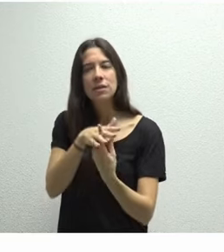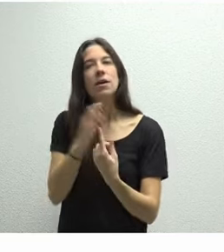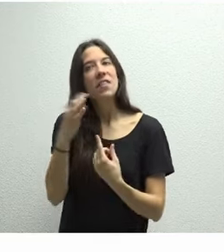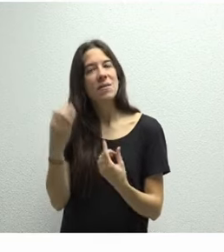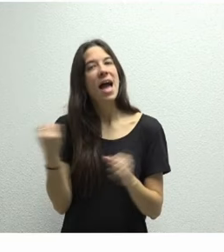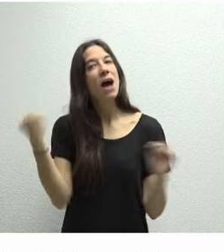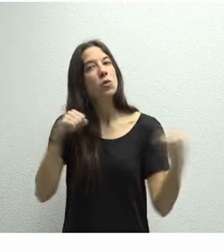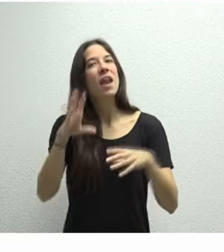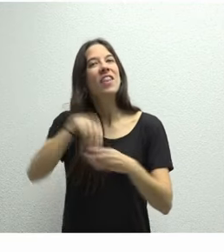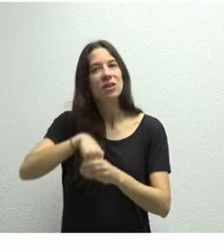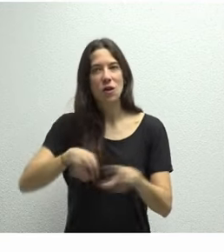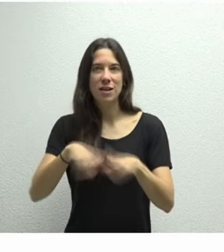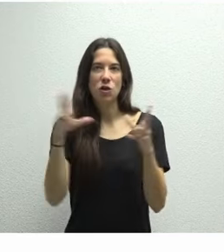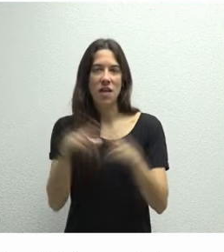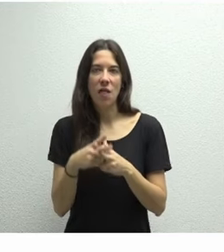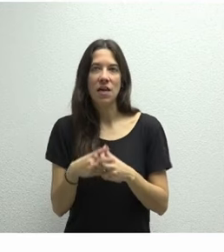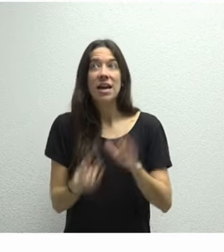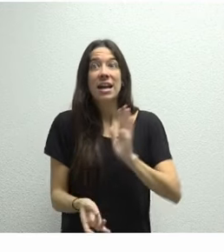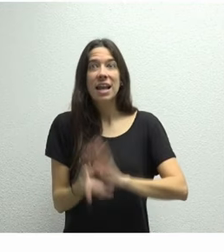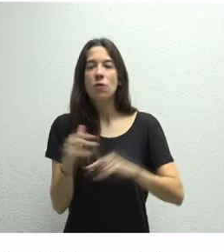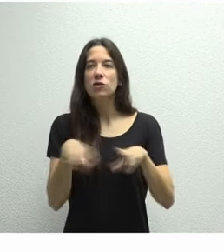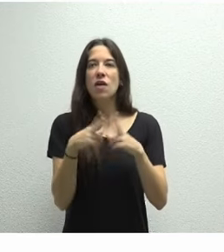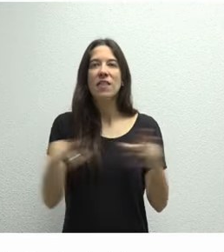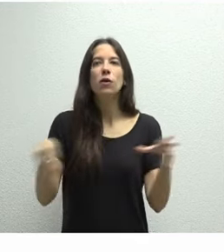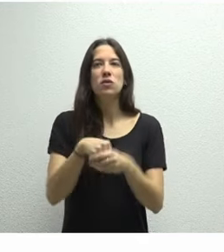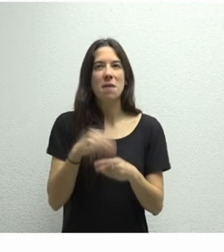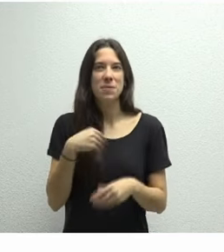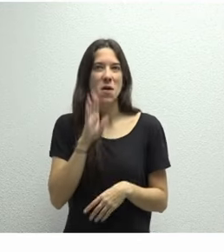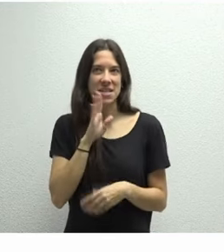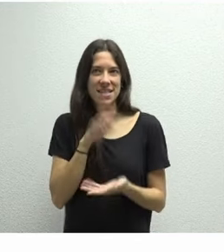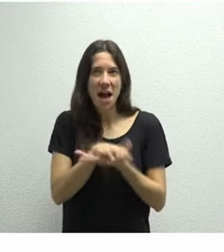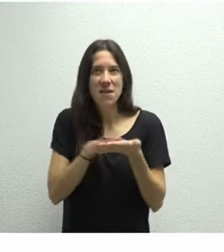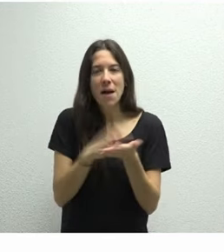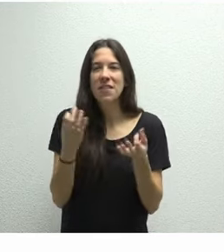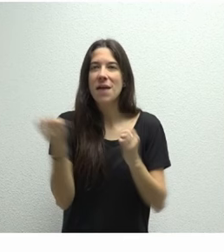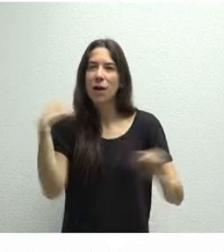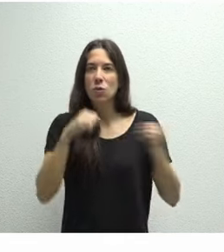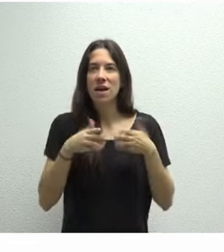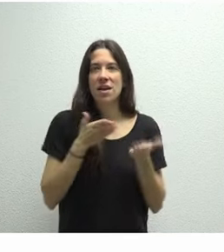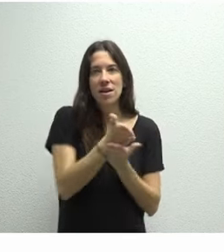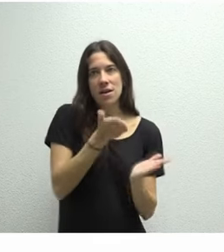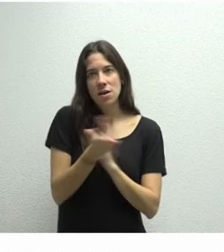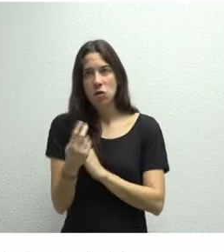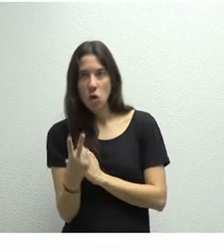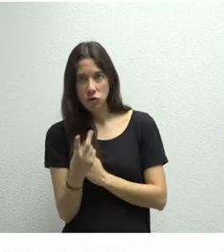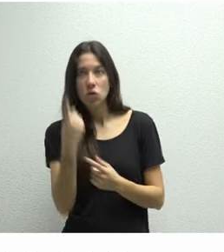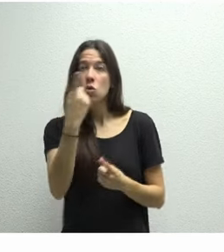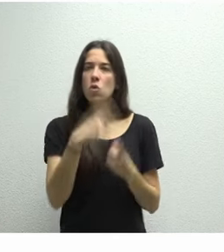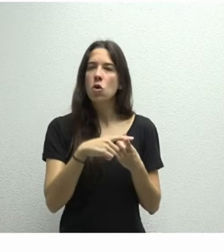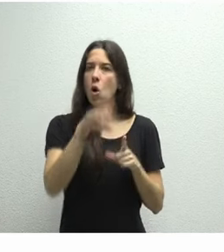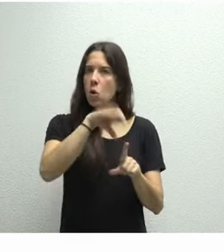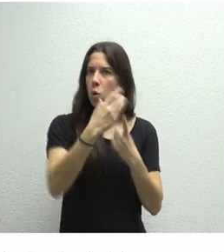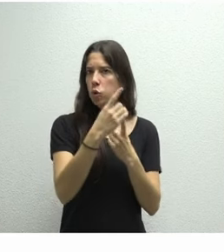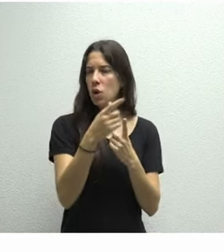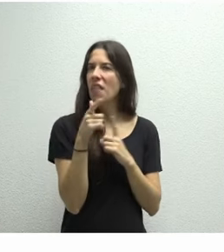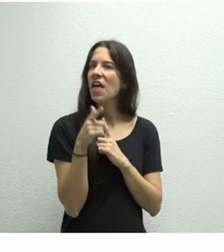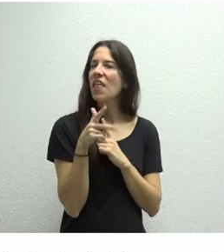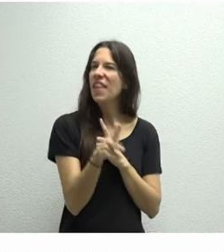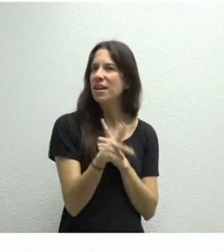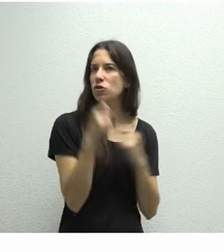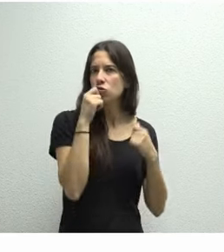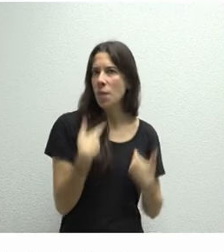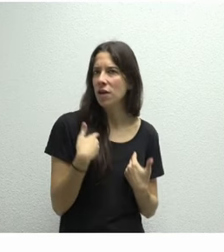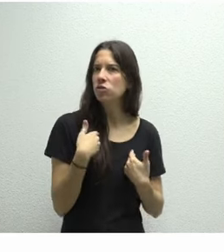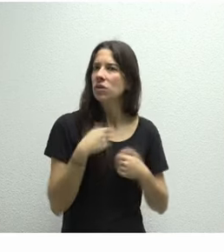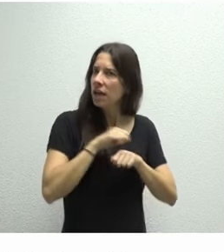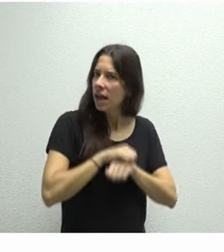esa sociedad inclusiva a la que antes hacía referencia tenemos que actuar en dos frentes uno la expansión de la cultura de los derechos humanos y aquí